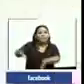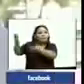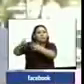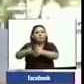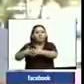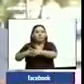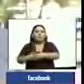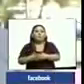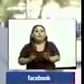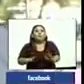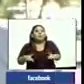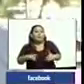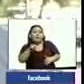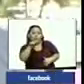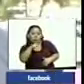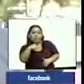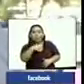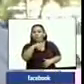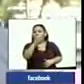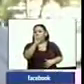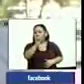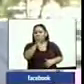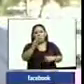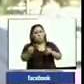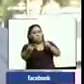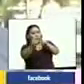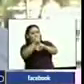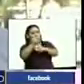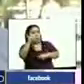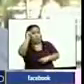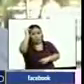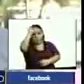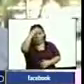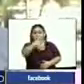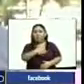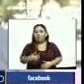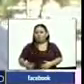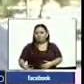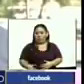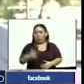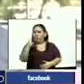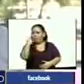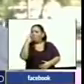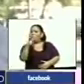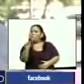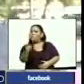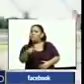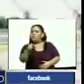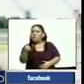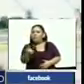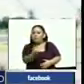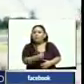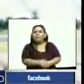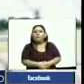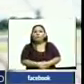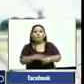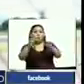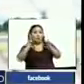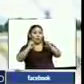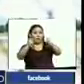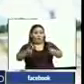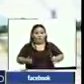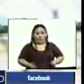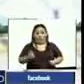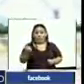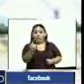avanzando y es una de las medidas yo le diría más exitosas de Donald Trump en contra y en detrimento lógicamente de los migrantes Para el gobierno los últimos